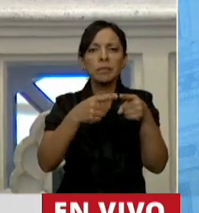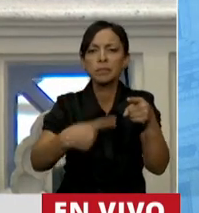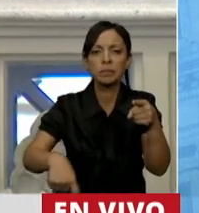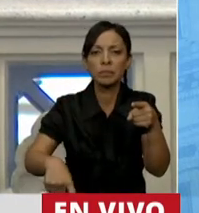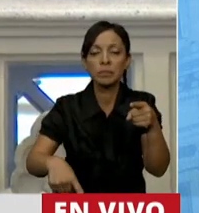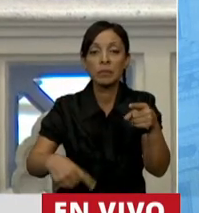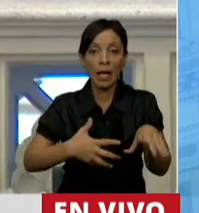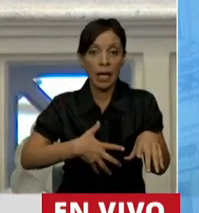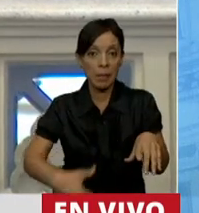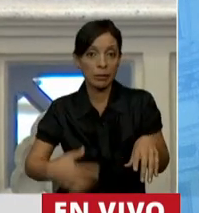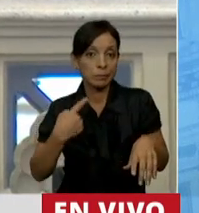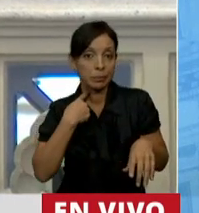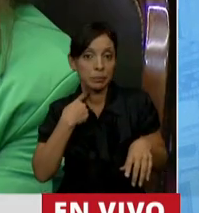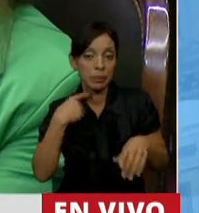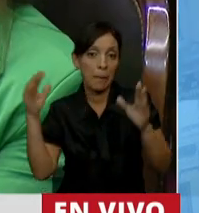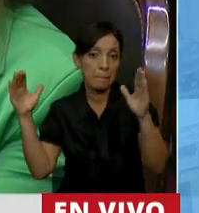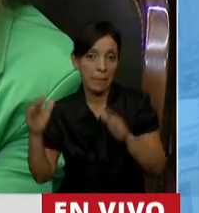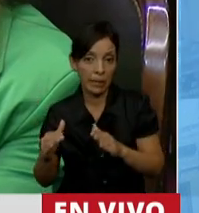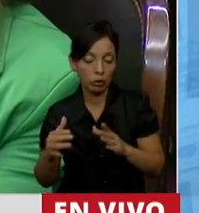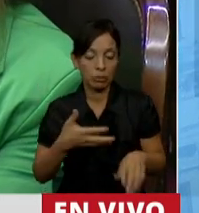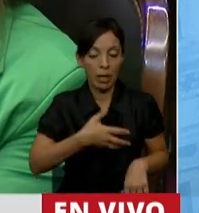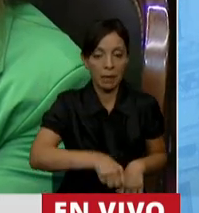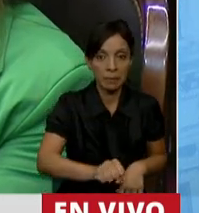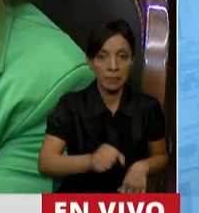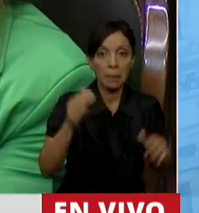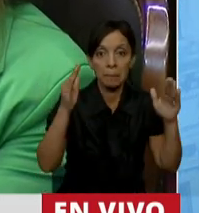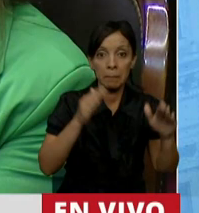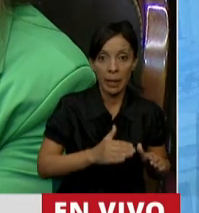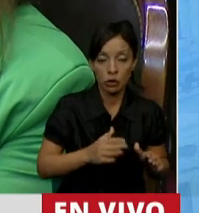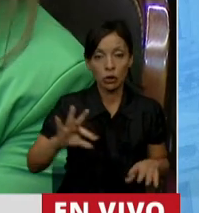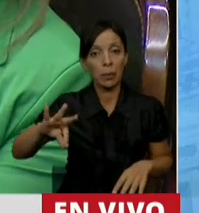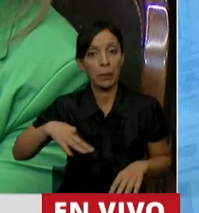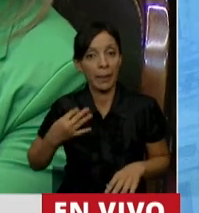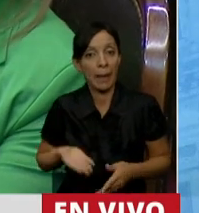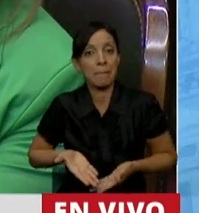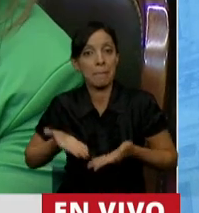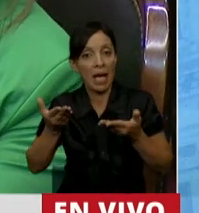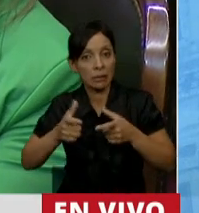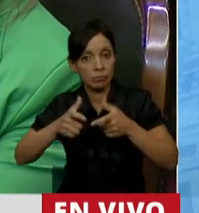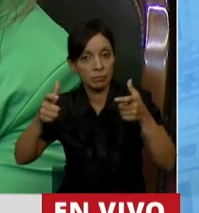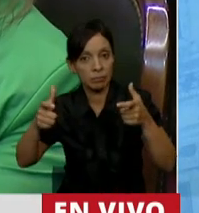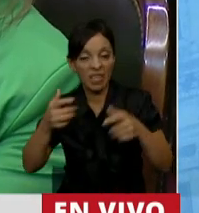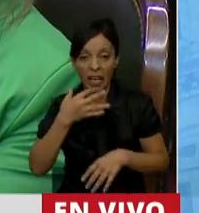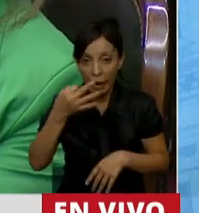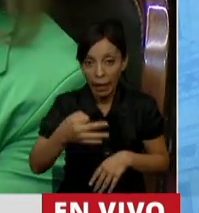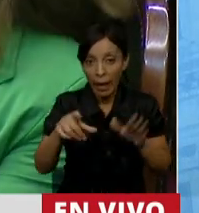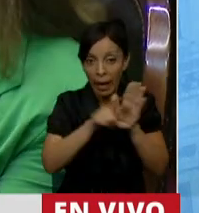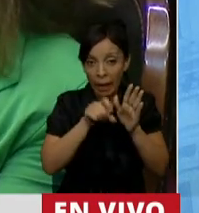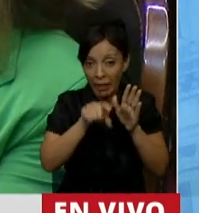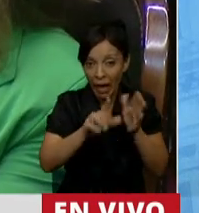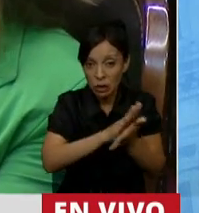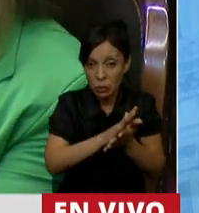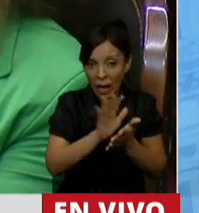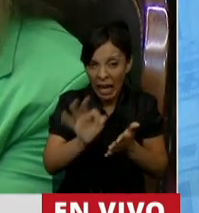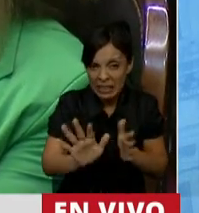menos embarazos no intencionales, menos abortos y más vida, cuando en realidad esta ley no va a traer esta solución,